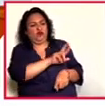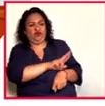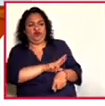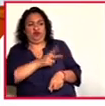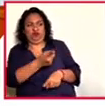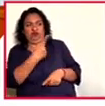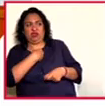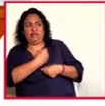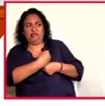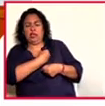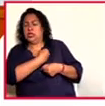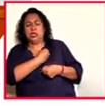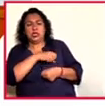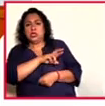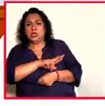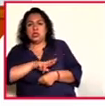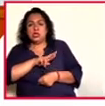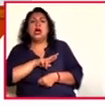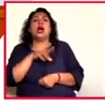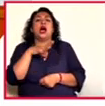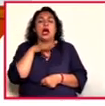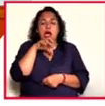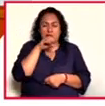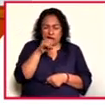tal manera que sí hay un componente